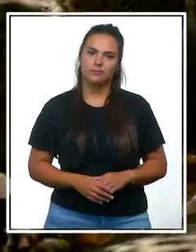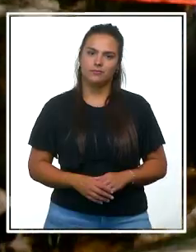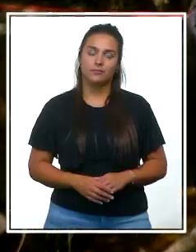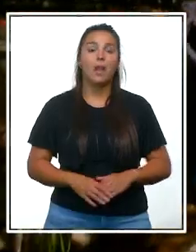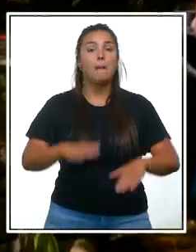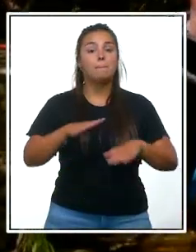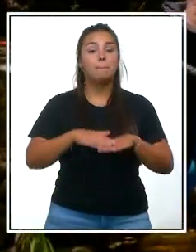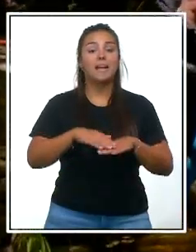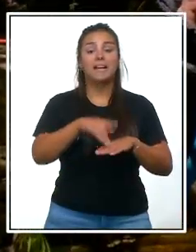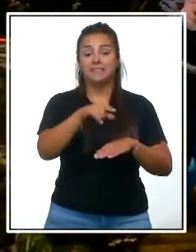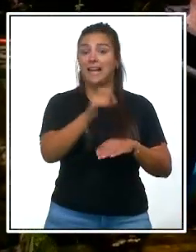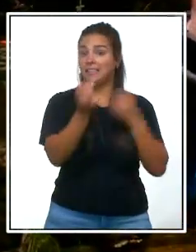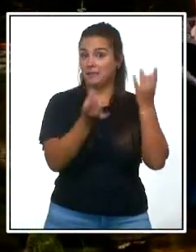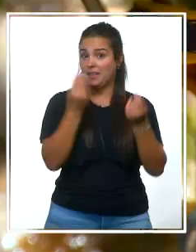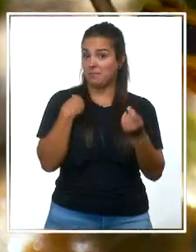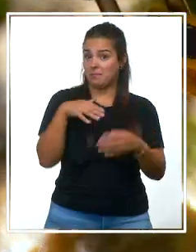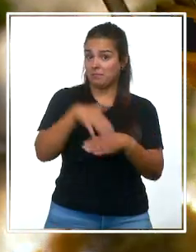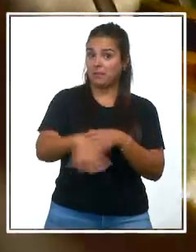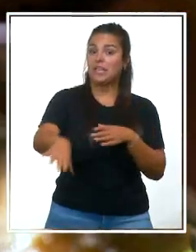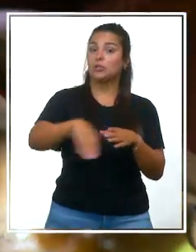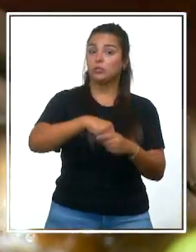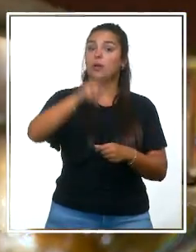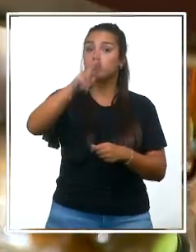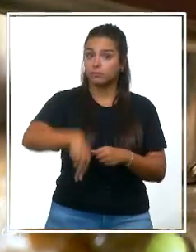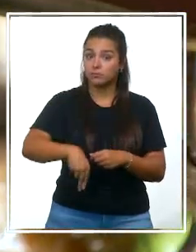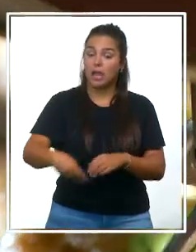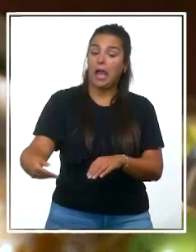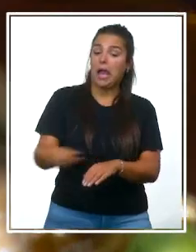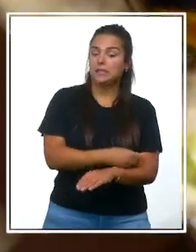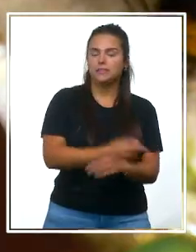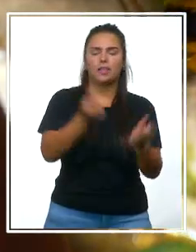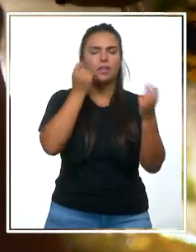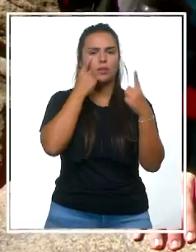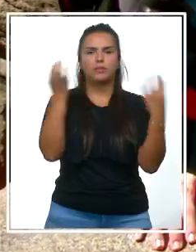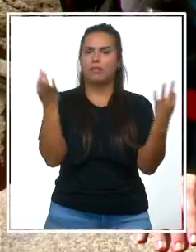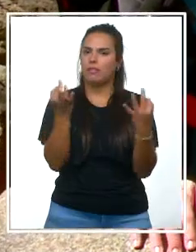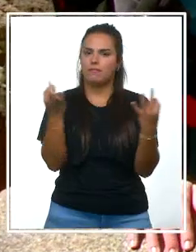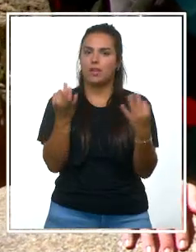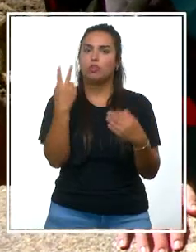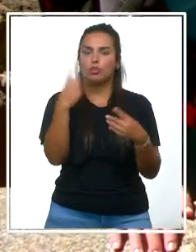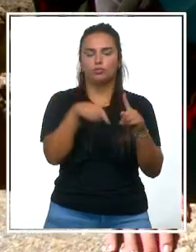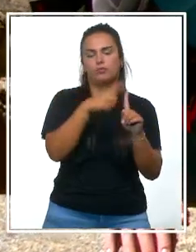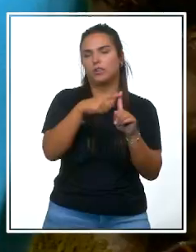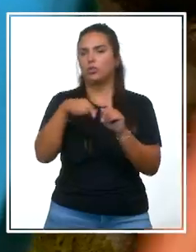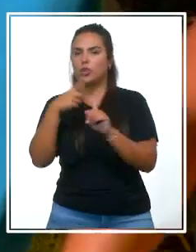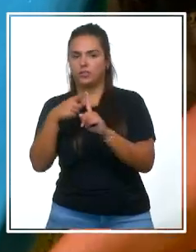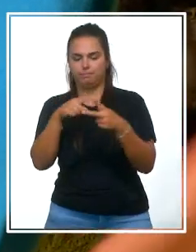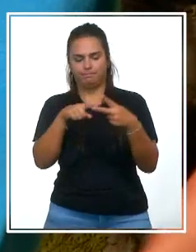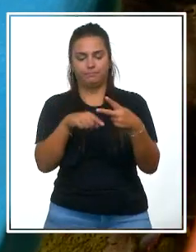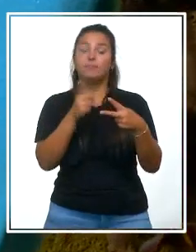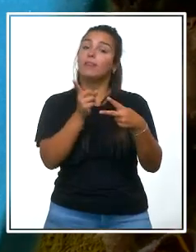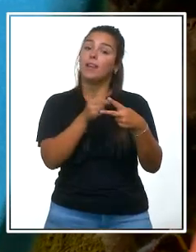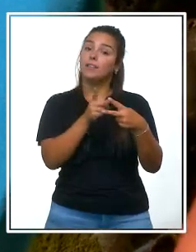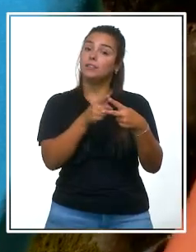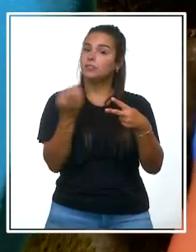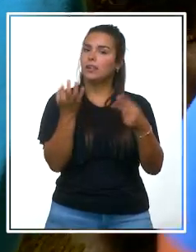Para que la actividad de barranquismo sea inclusiva, hay que tener en cuenta sobre todo dos factores. Uno, lo que